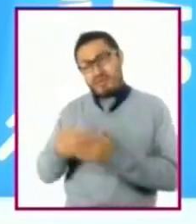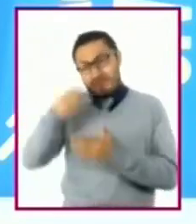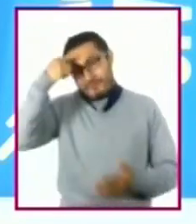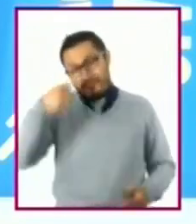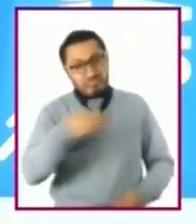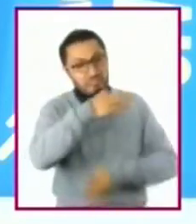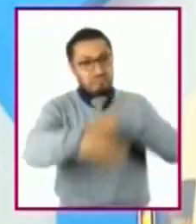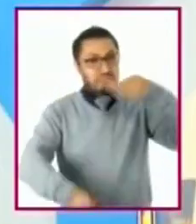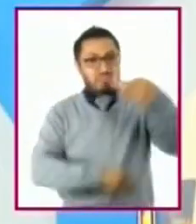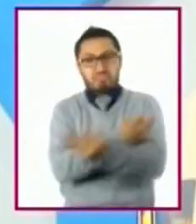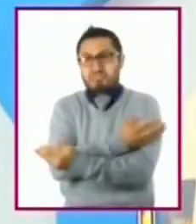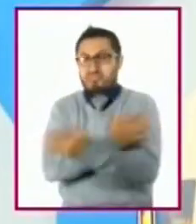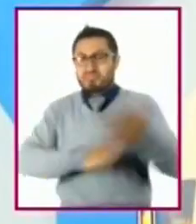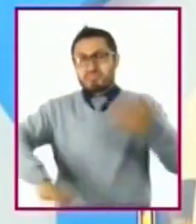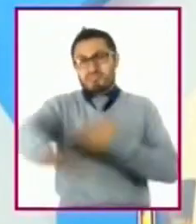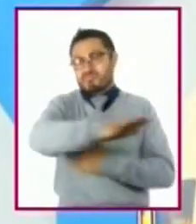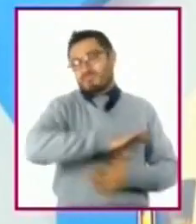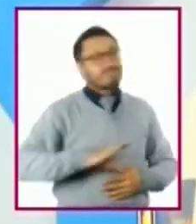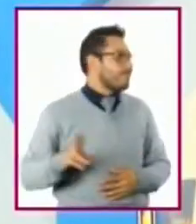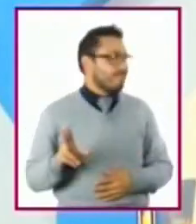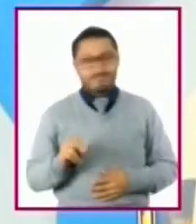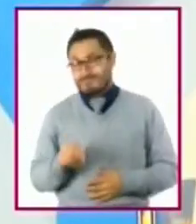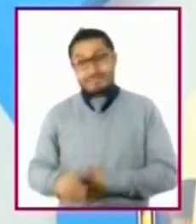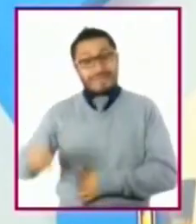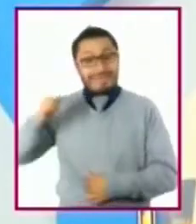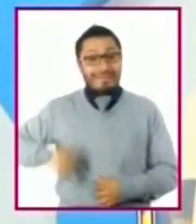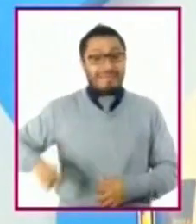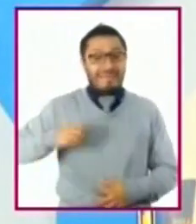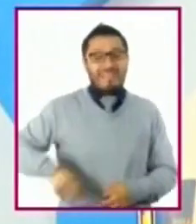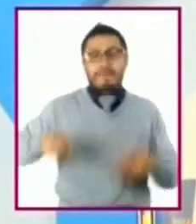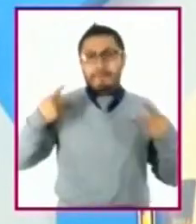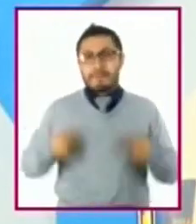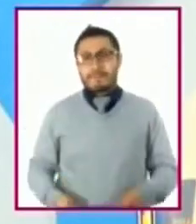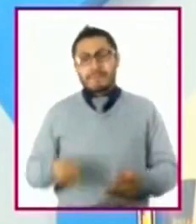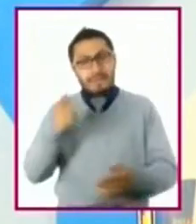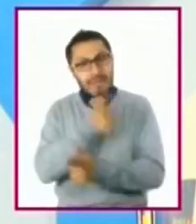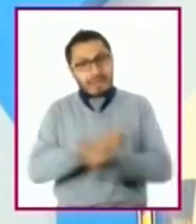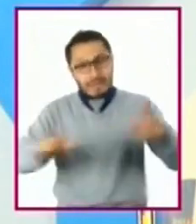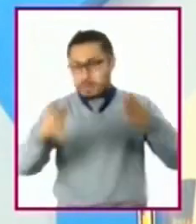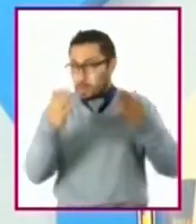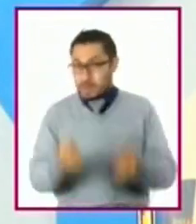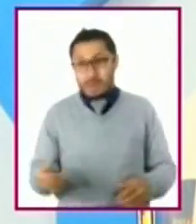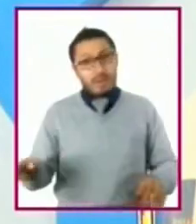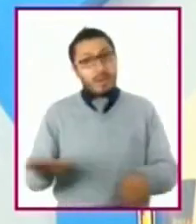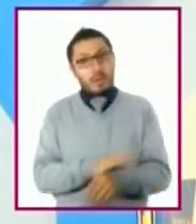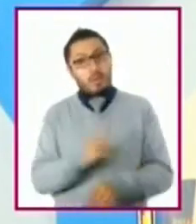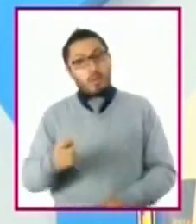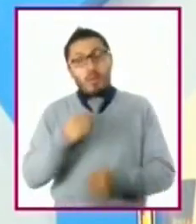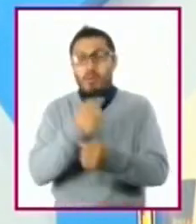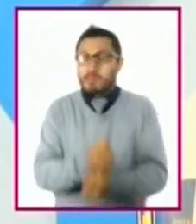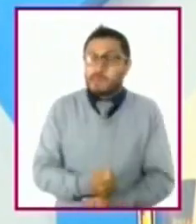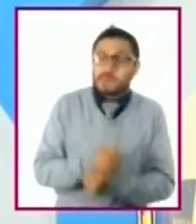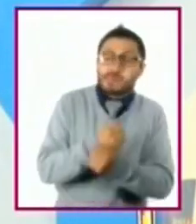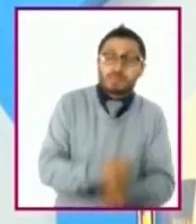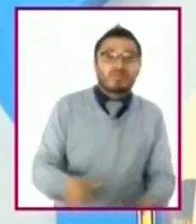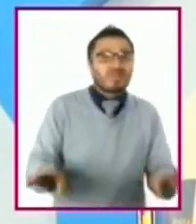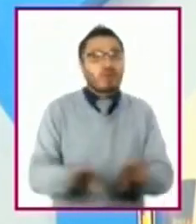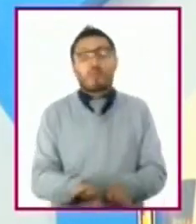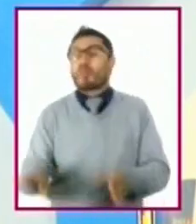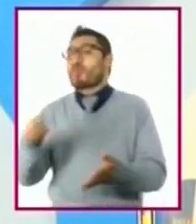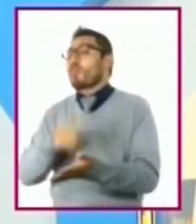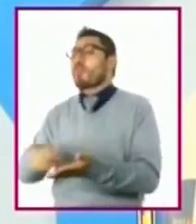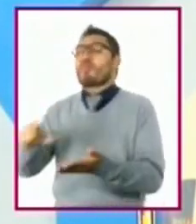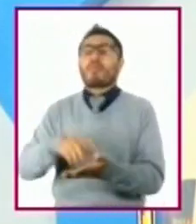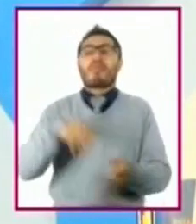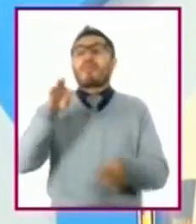las personas. Anteriormente había personas privadas de su libertad mediante la esclavitud. Eran compradas y tratadas